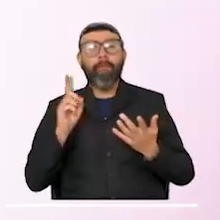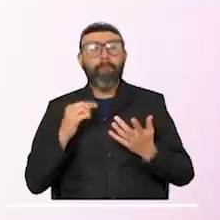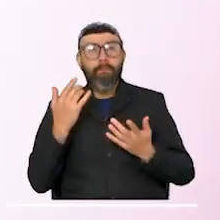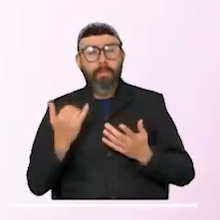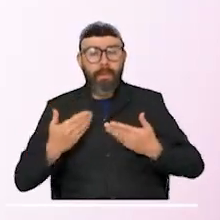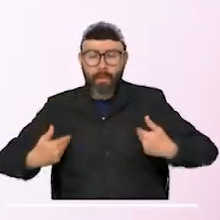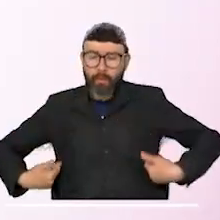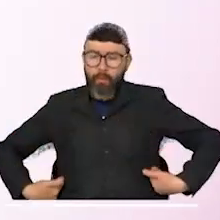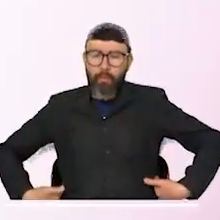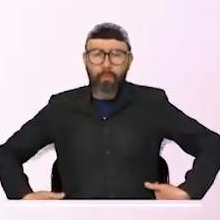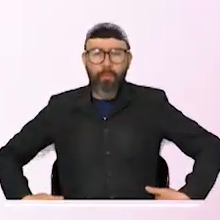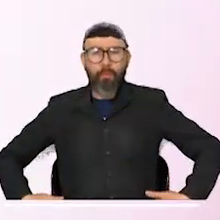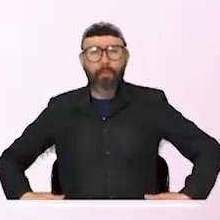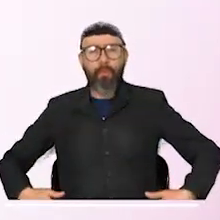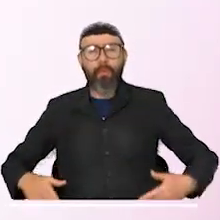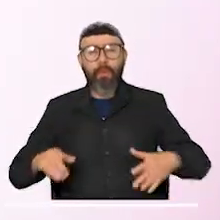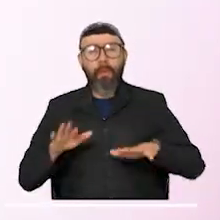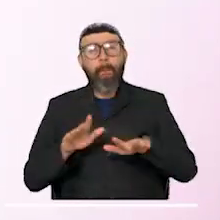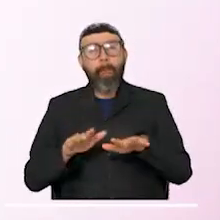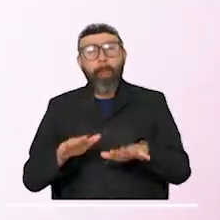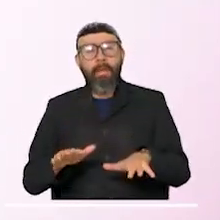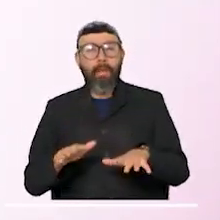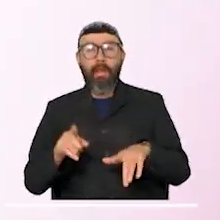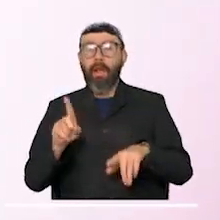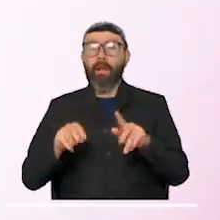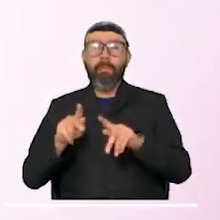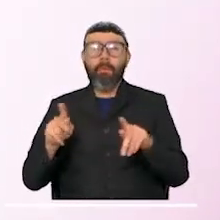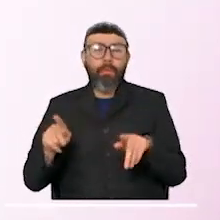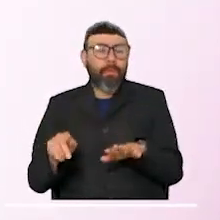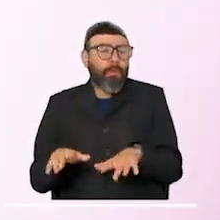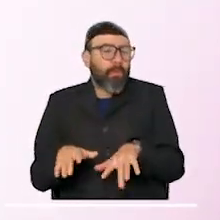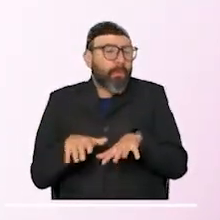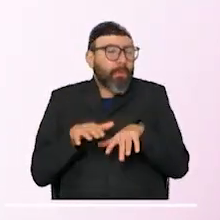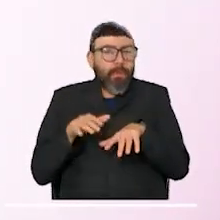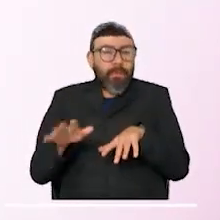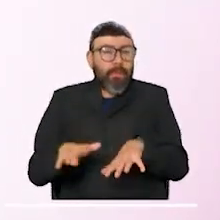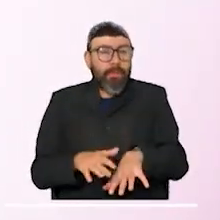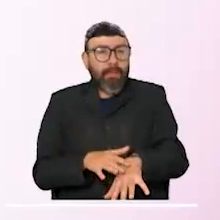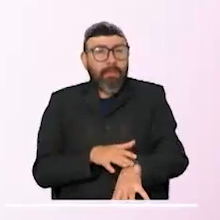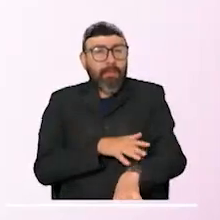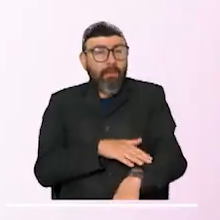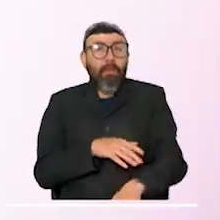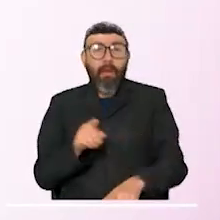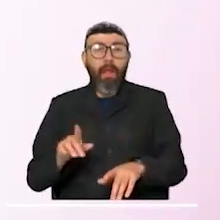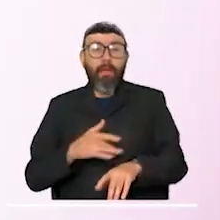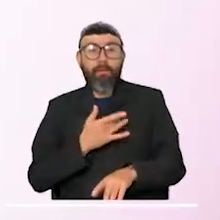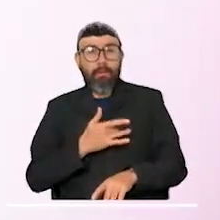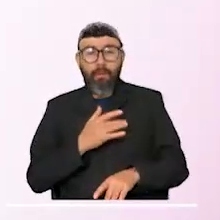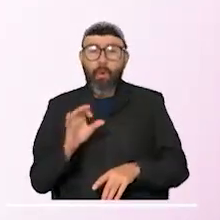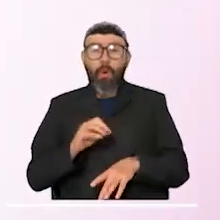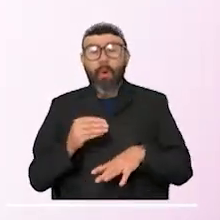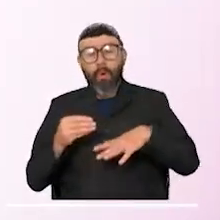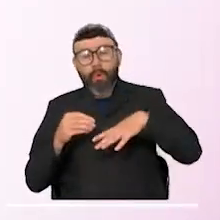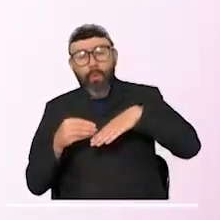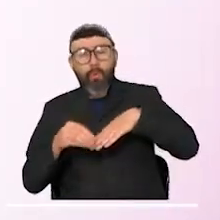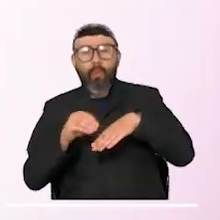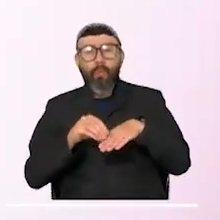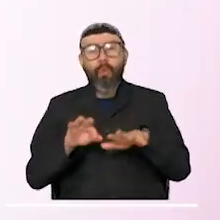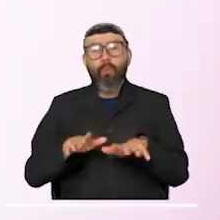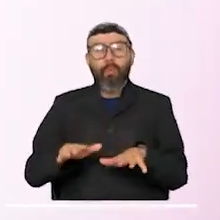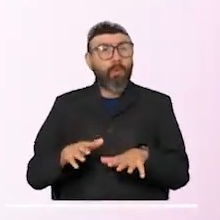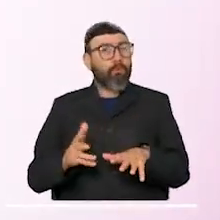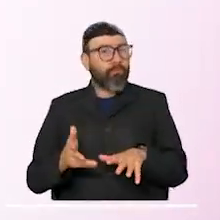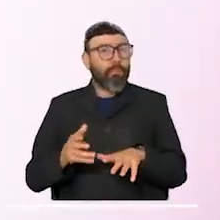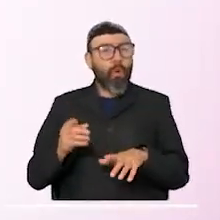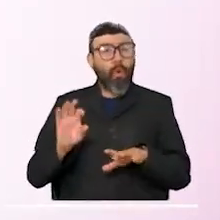lumbar baja Existen los pies hay personas que les produce demasiada excitación por ejemplo que les toquen los pies que se los besen o que ves en